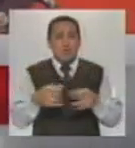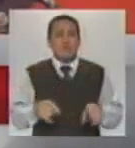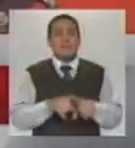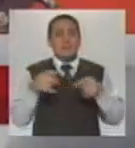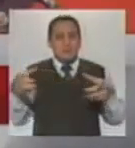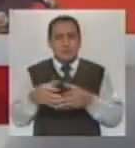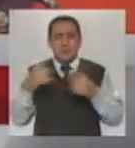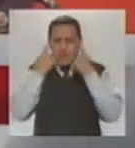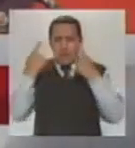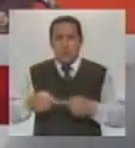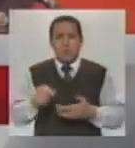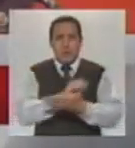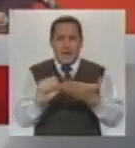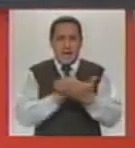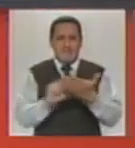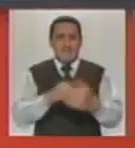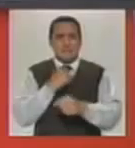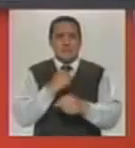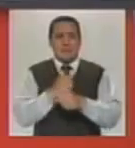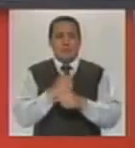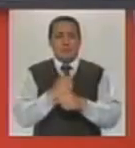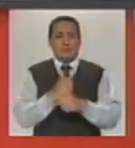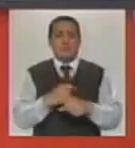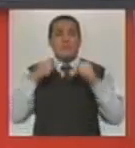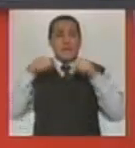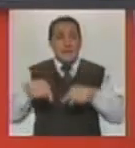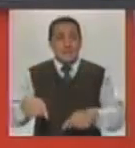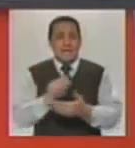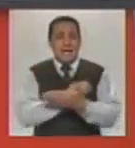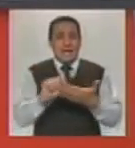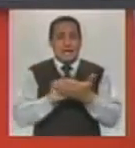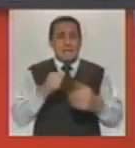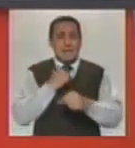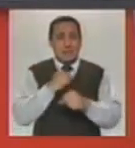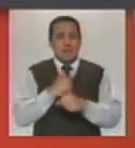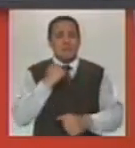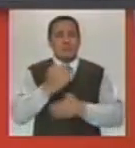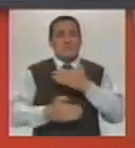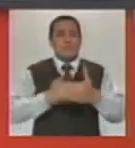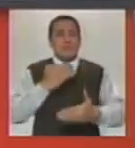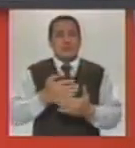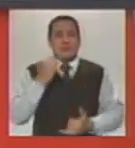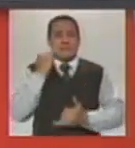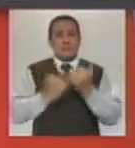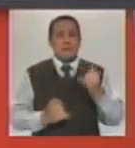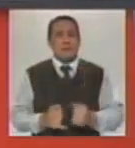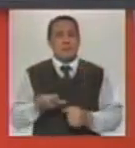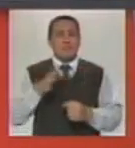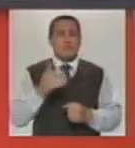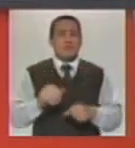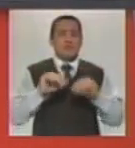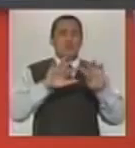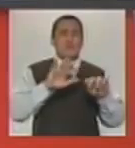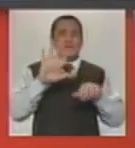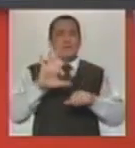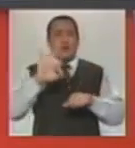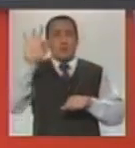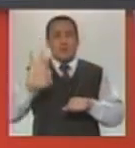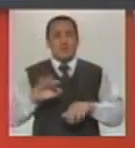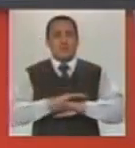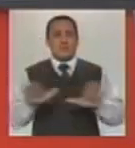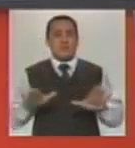plantearon una agenda de trabajo. Esa agenda de trabajo lo hemos ido avanzando, ya ha concluido casi un 95%